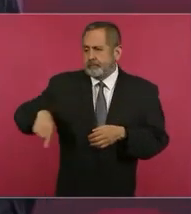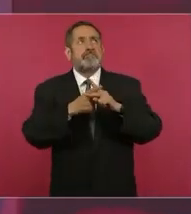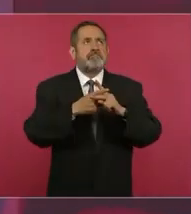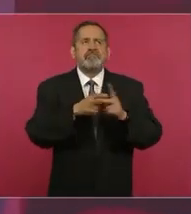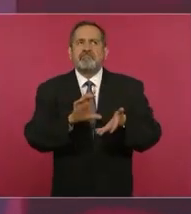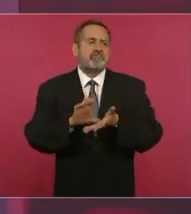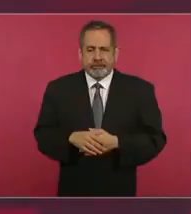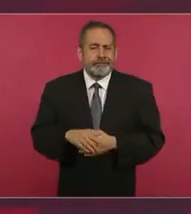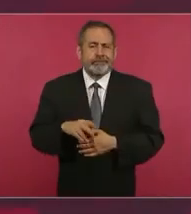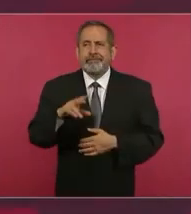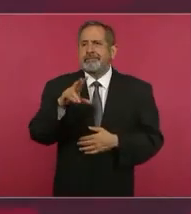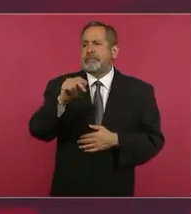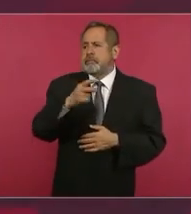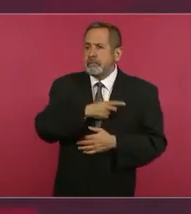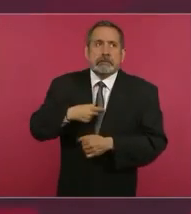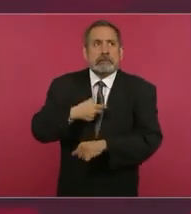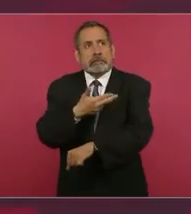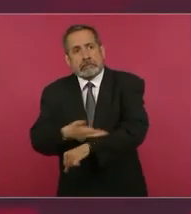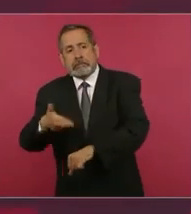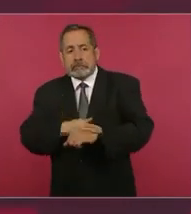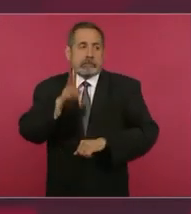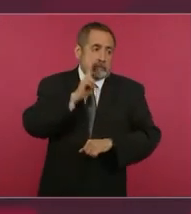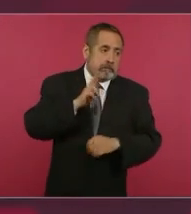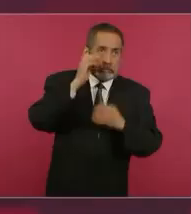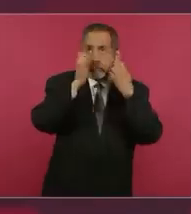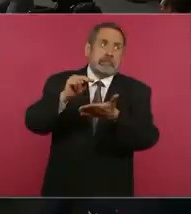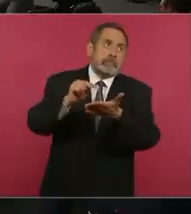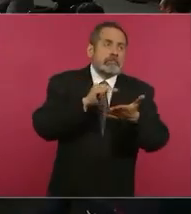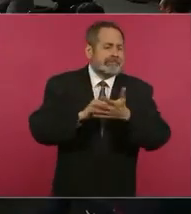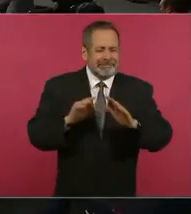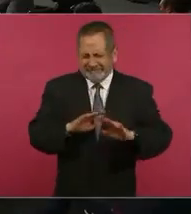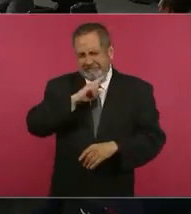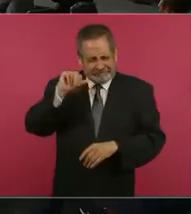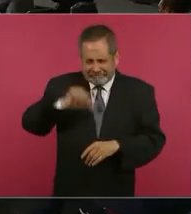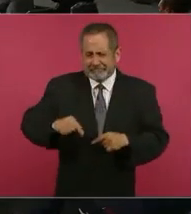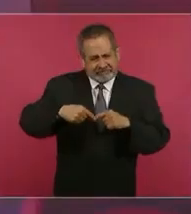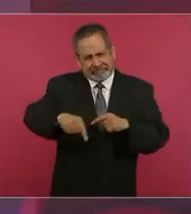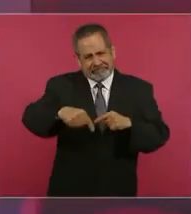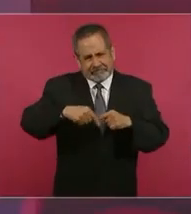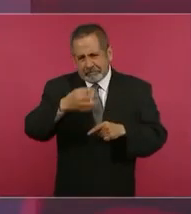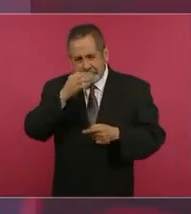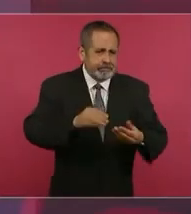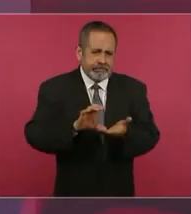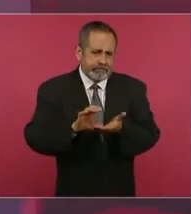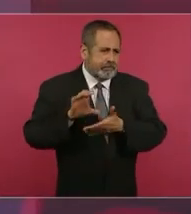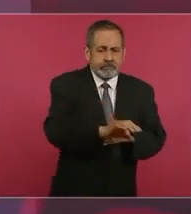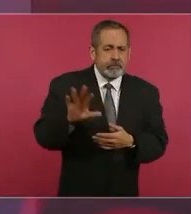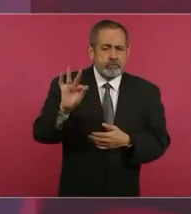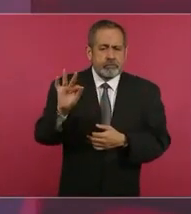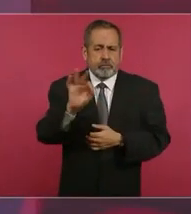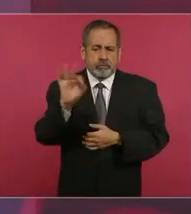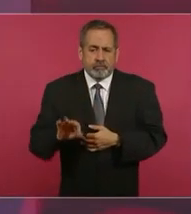hoteles que no haya tanto trámite y que lo más pronto posible les entreguen 40% para